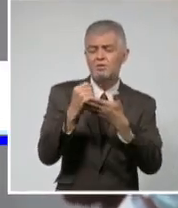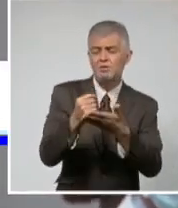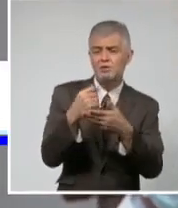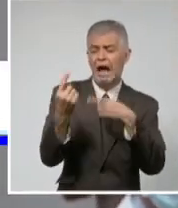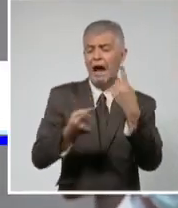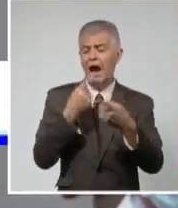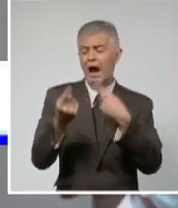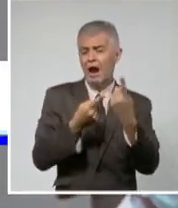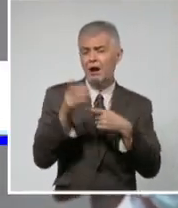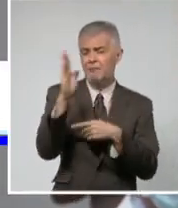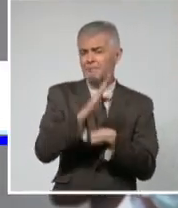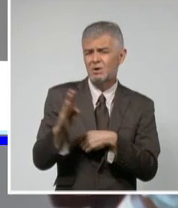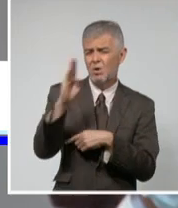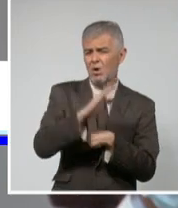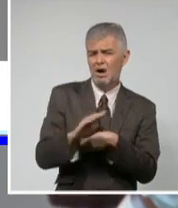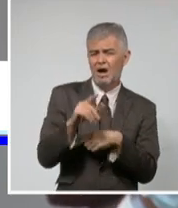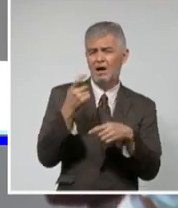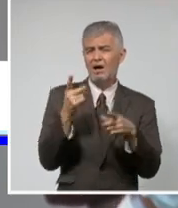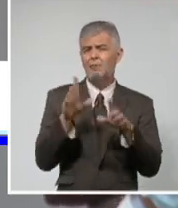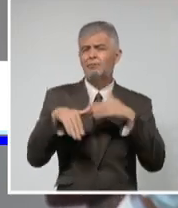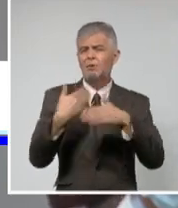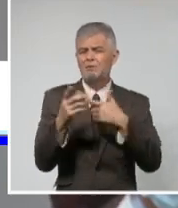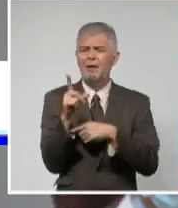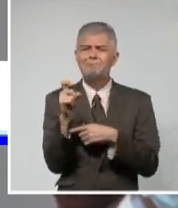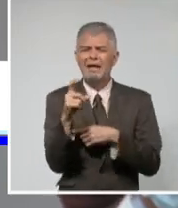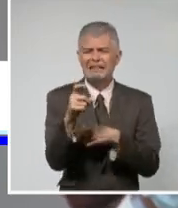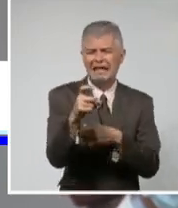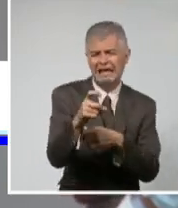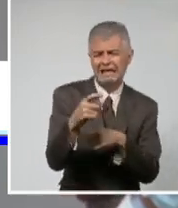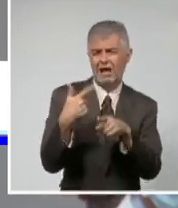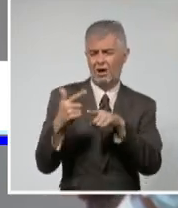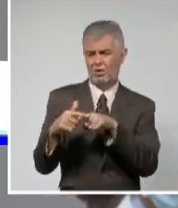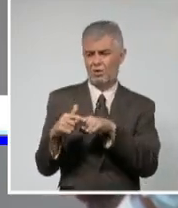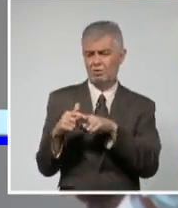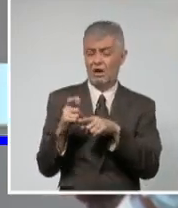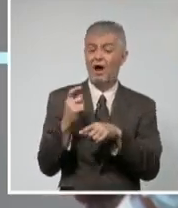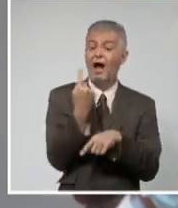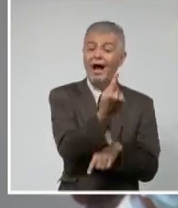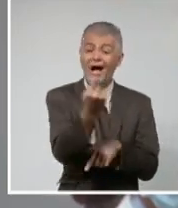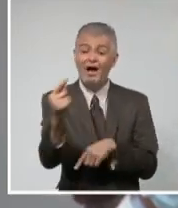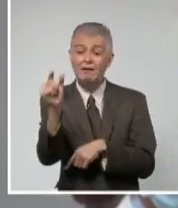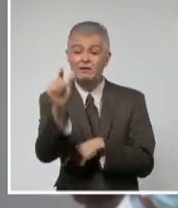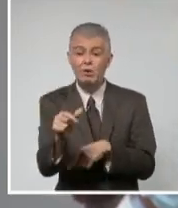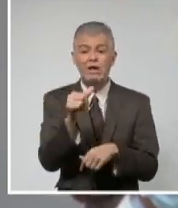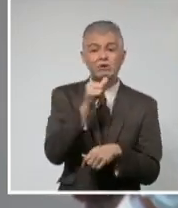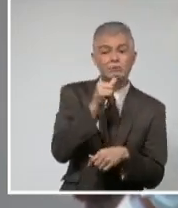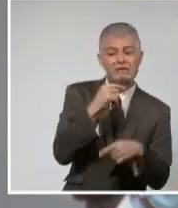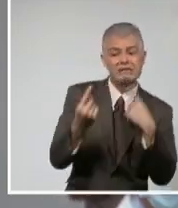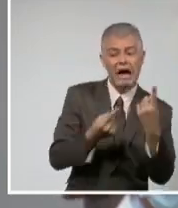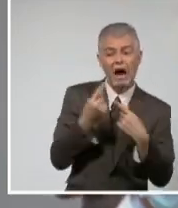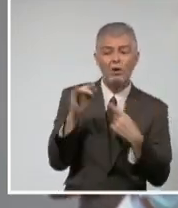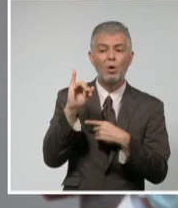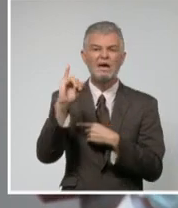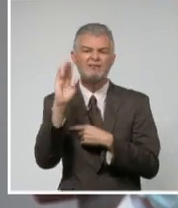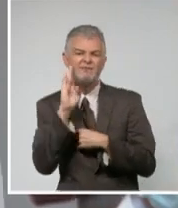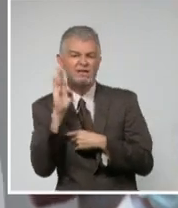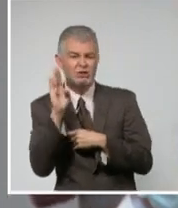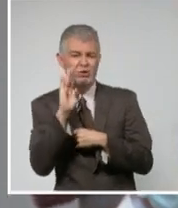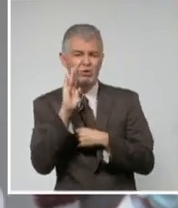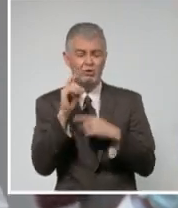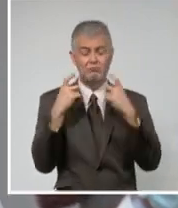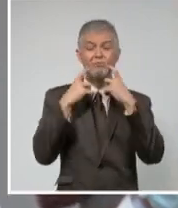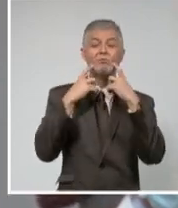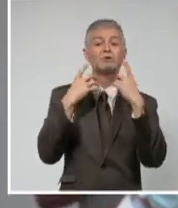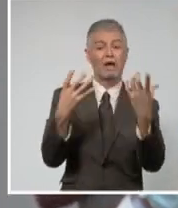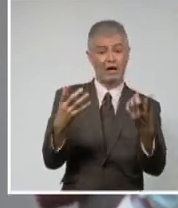sepsis, sobre todo sepsis bacteriana, que lo aplicamos a cada paciente que sospechamos una infección. Y era muy importante